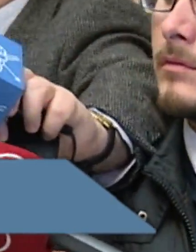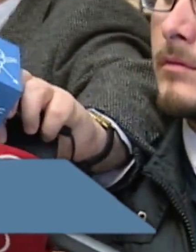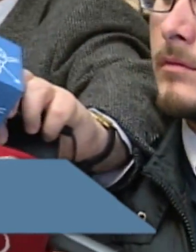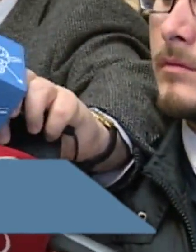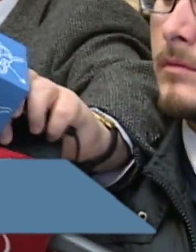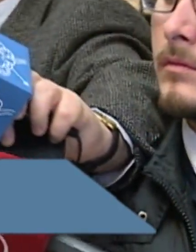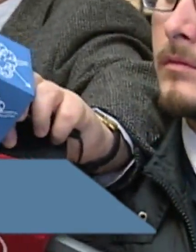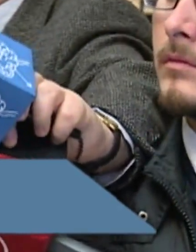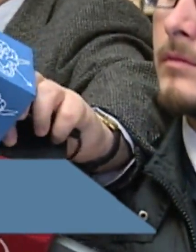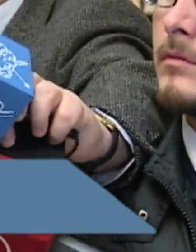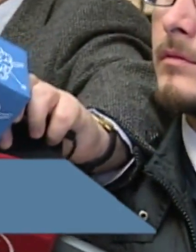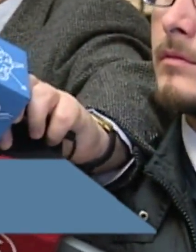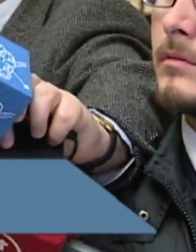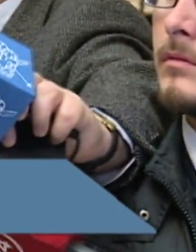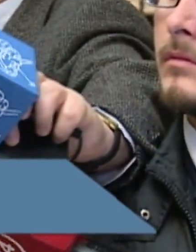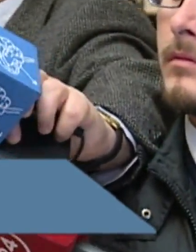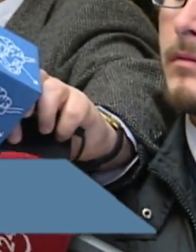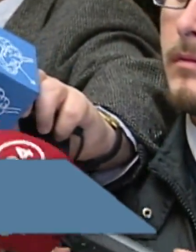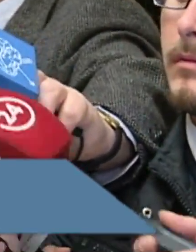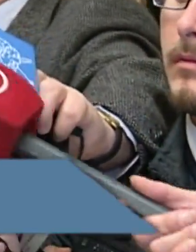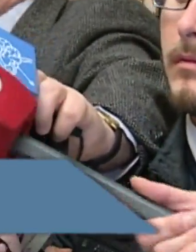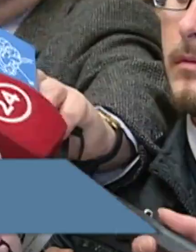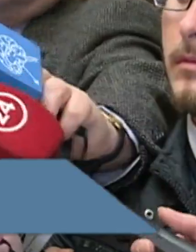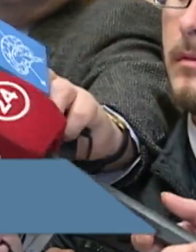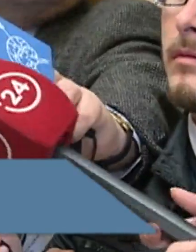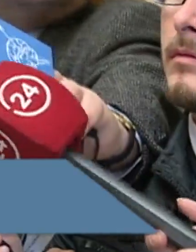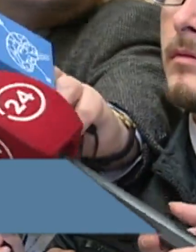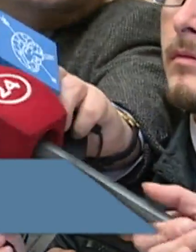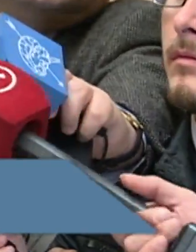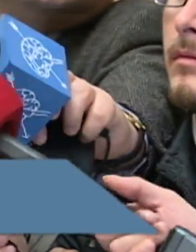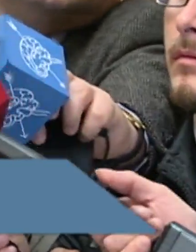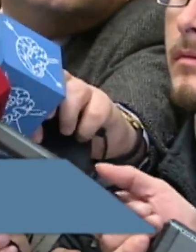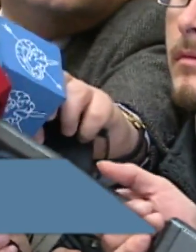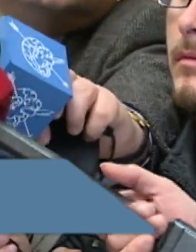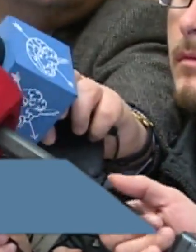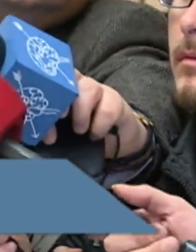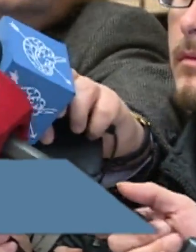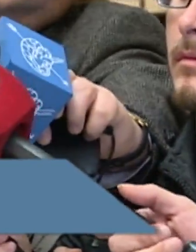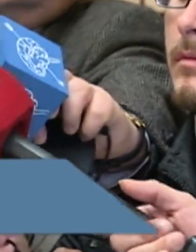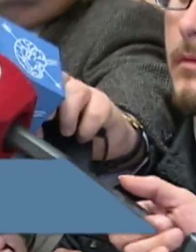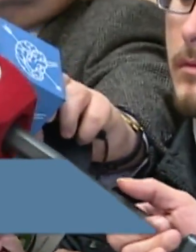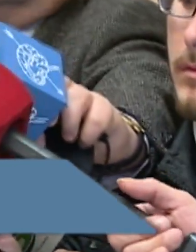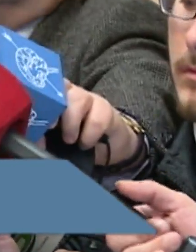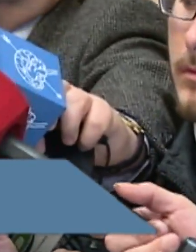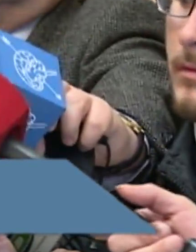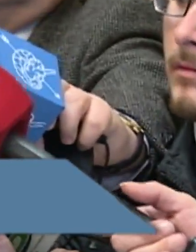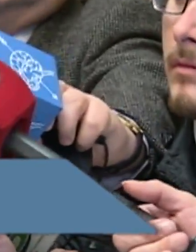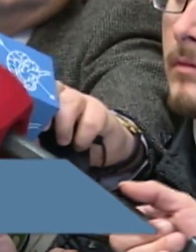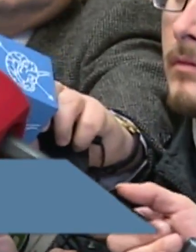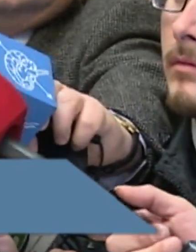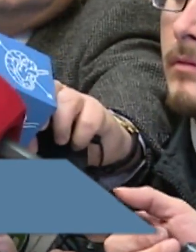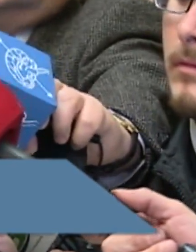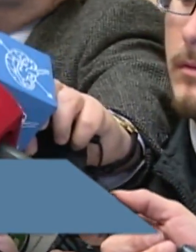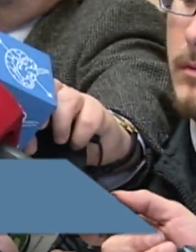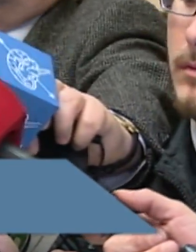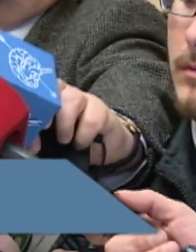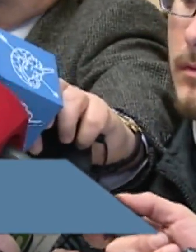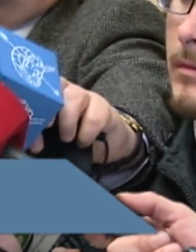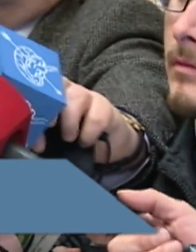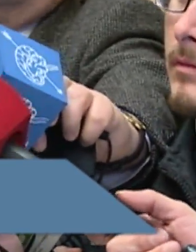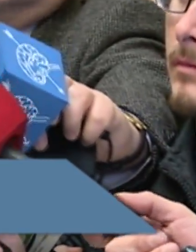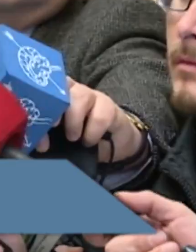de una vez tenía que ser gradual y ahora tenemos un sistema de retiros que le va a dar más tiraje a la chimenea en el sector público